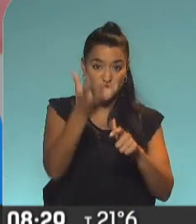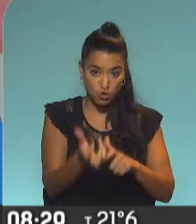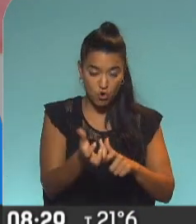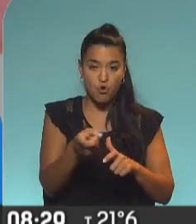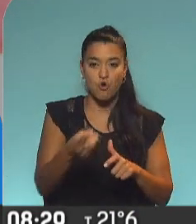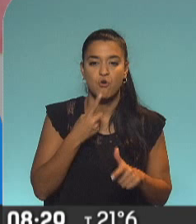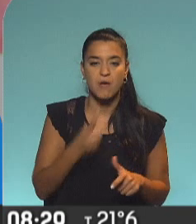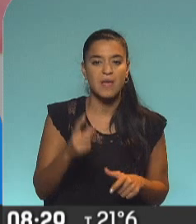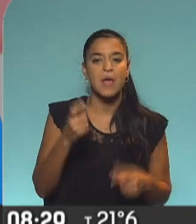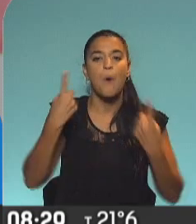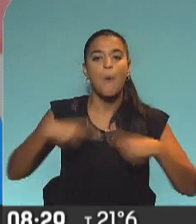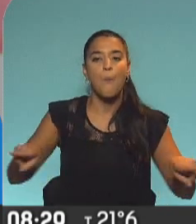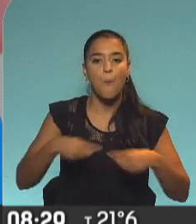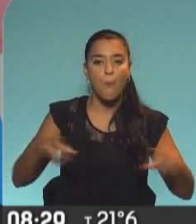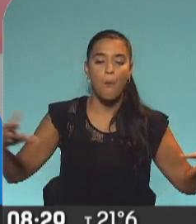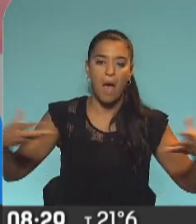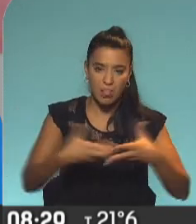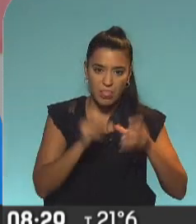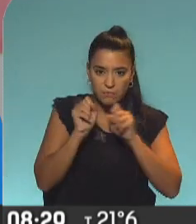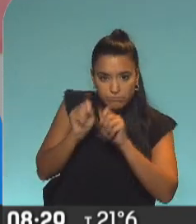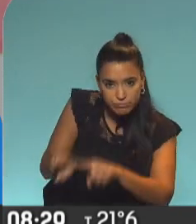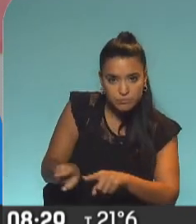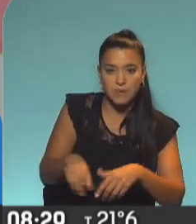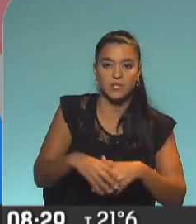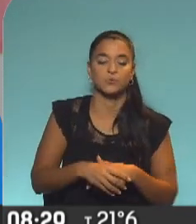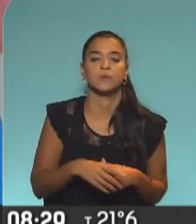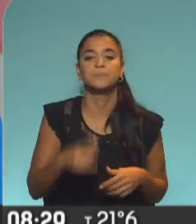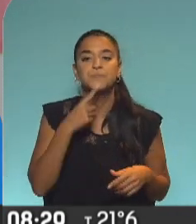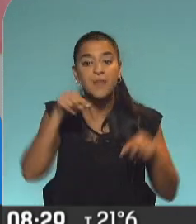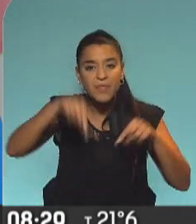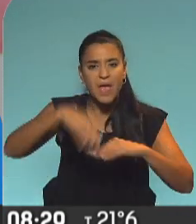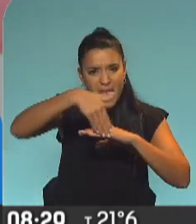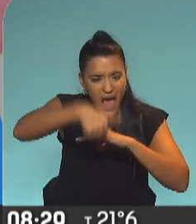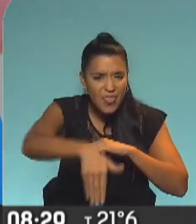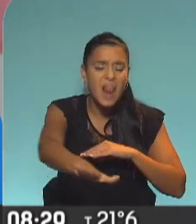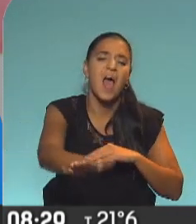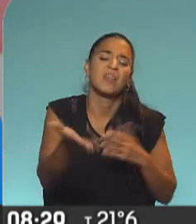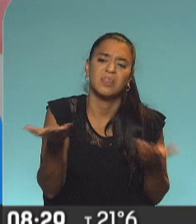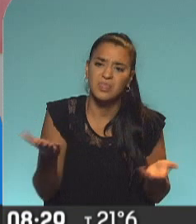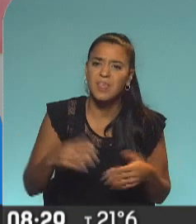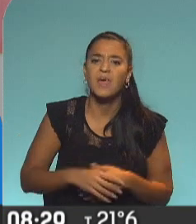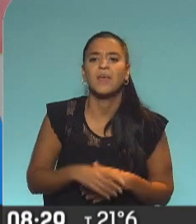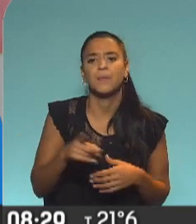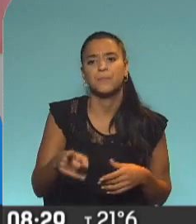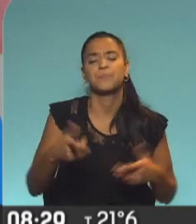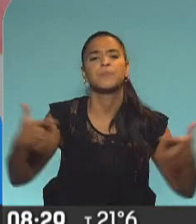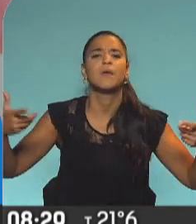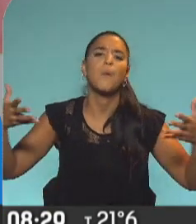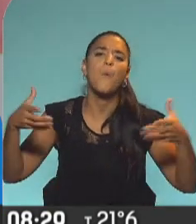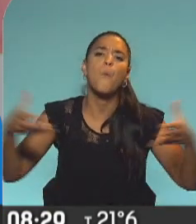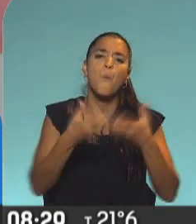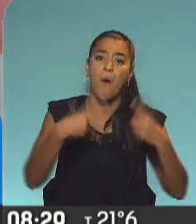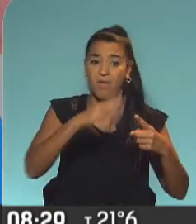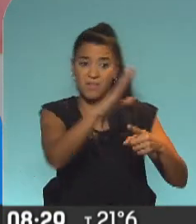su banda Return to Forever. A partir de ahí, nada más y nada menos que próximo Miles Davis lo